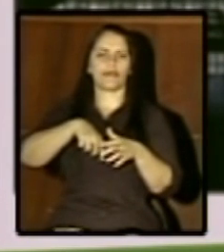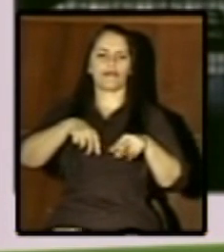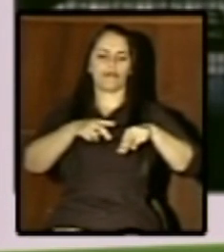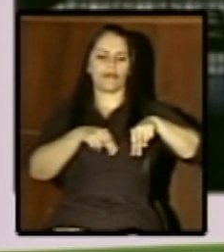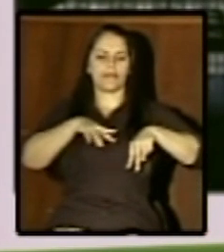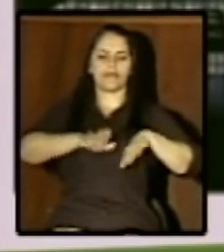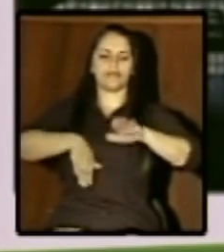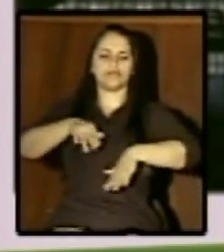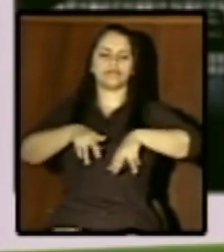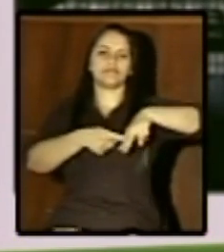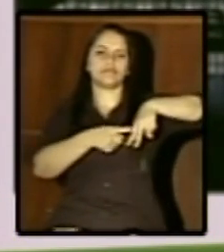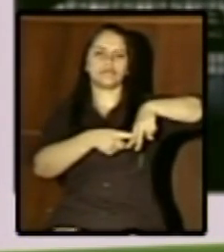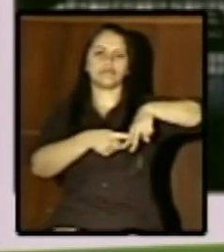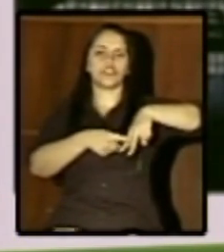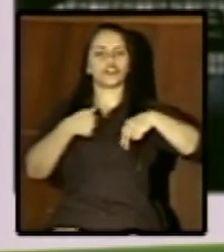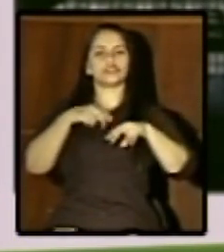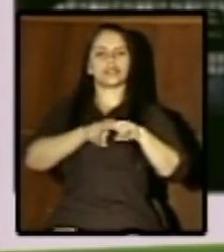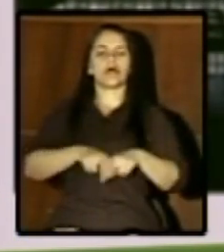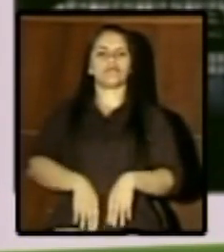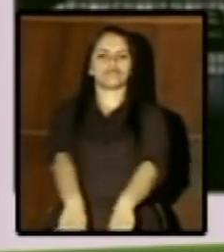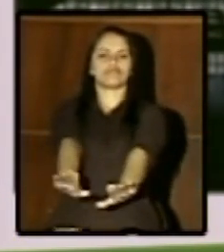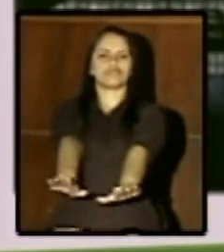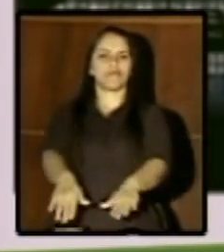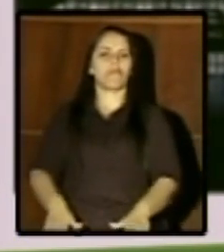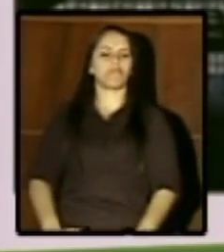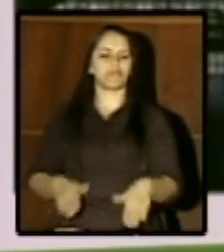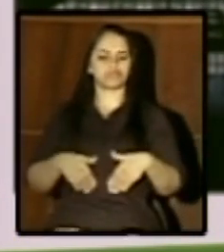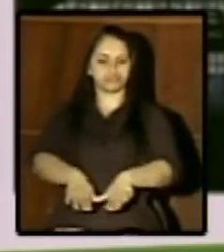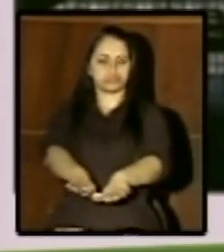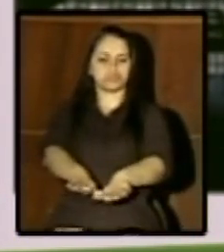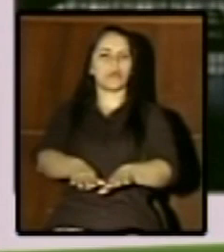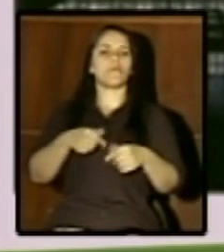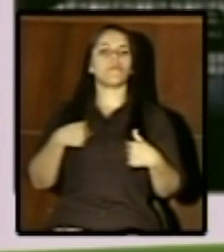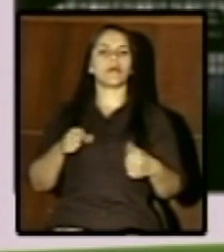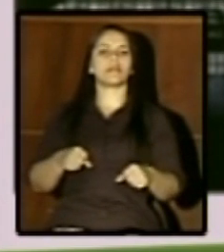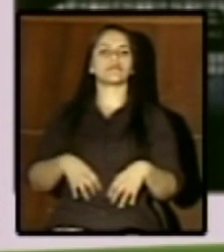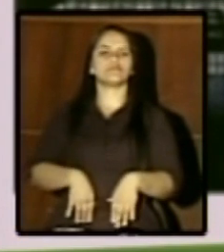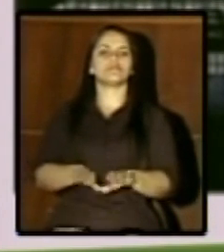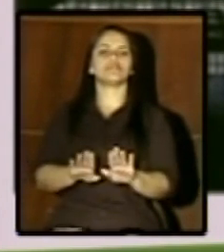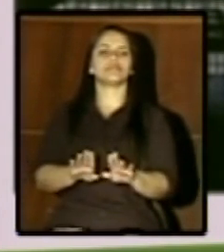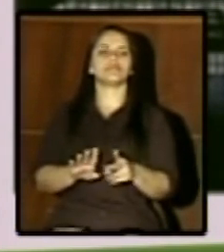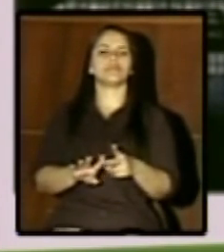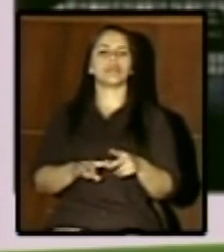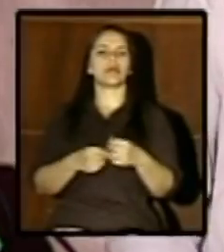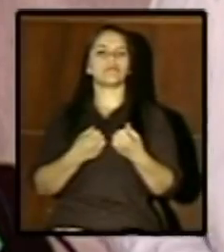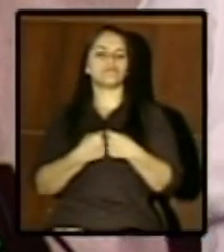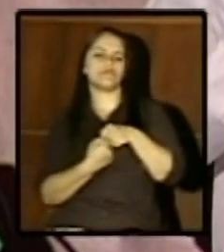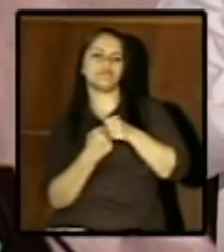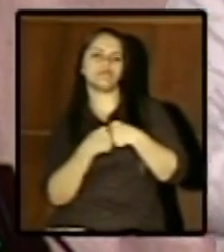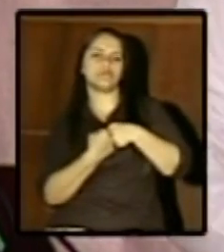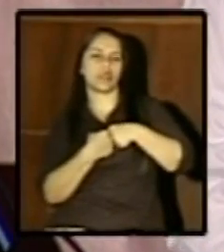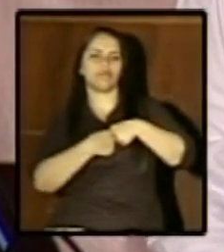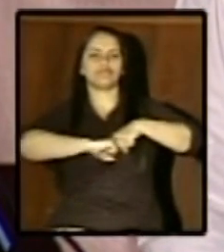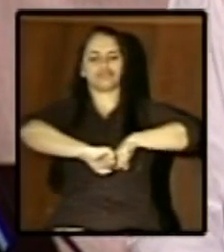dándole tanta prevalencia a la rodilla, pues es simple y sencillo. Cuando yo esté sentado, rodillas estiradas. ¿Para qué? Para